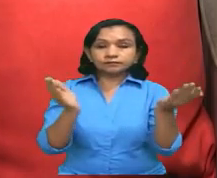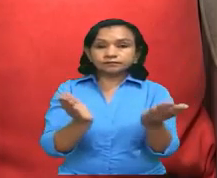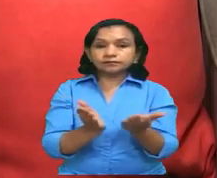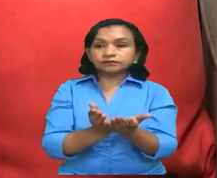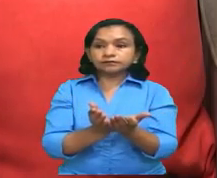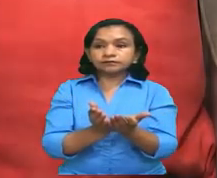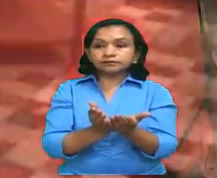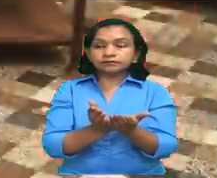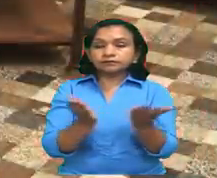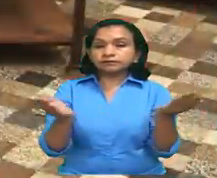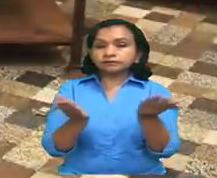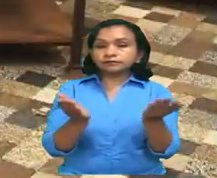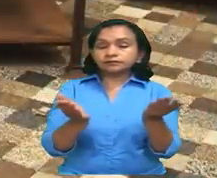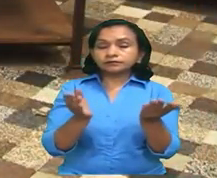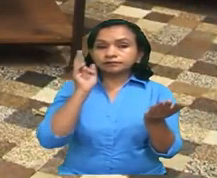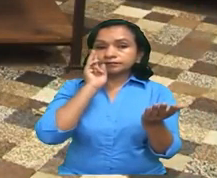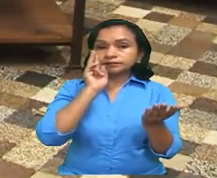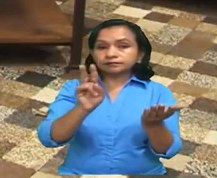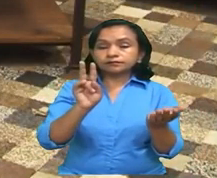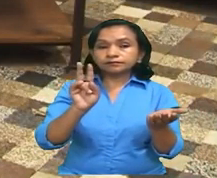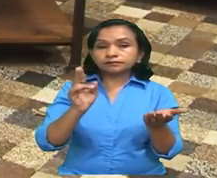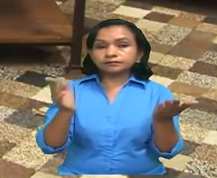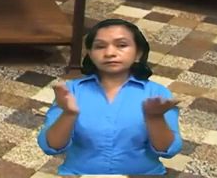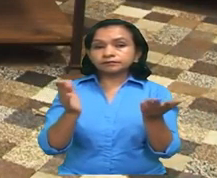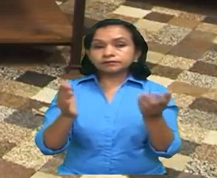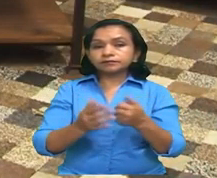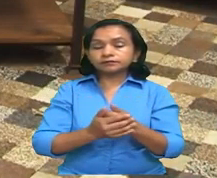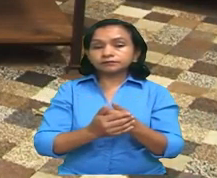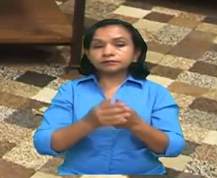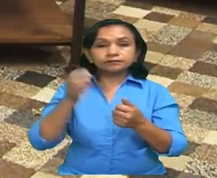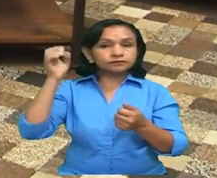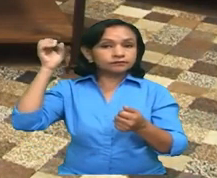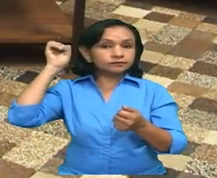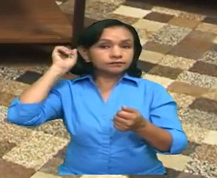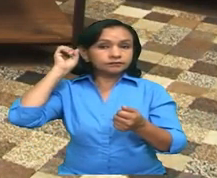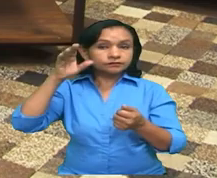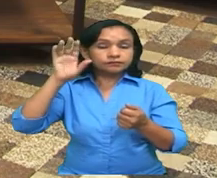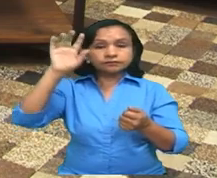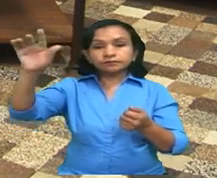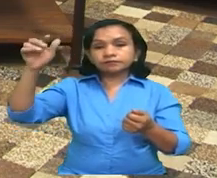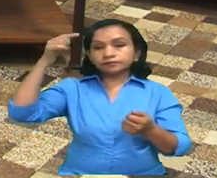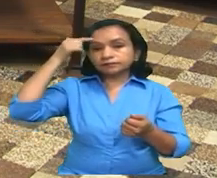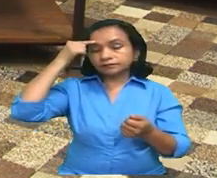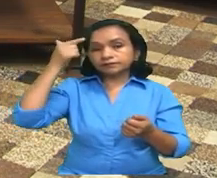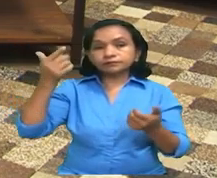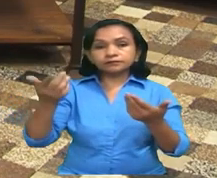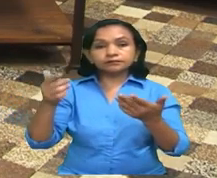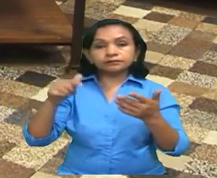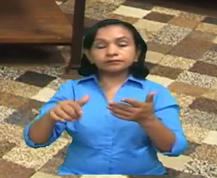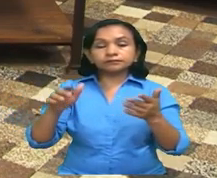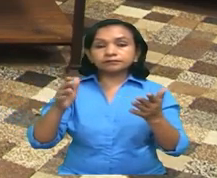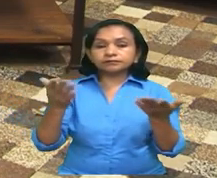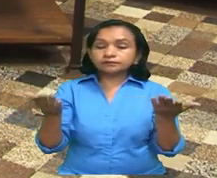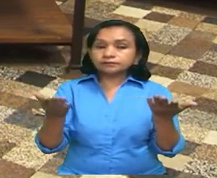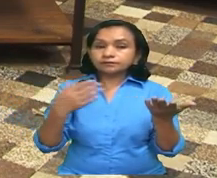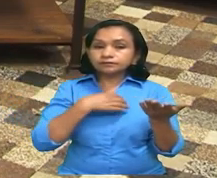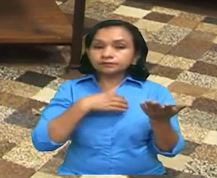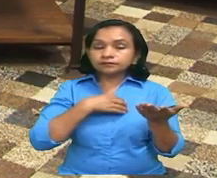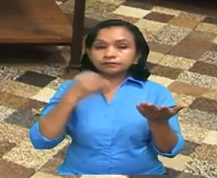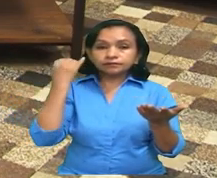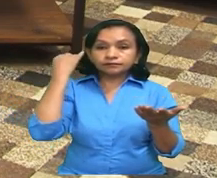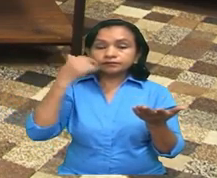habido bastante promoción, campaña para a nivel internacional para atraer turistas, para dar a conocer la oferta que